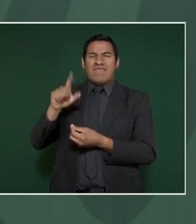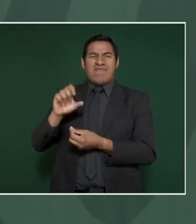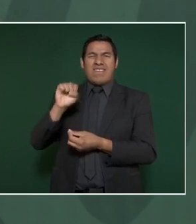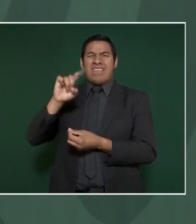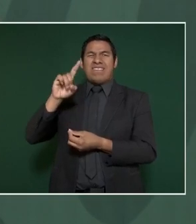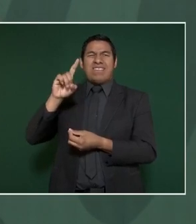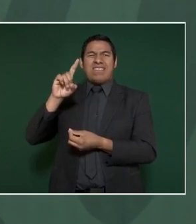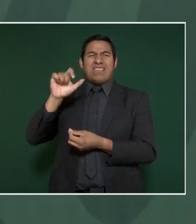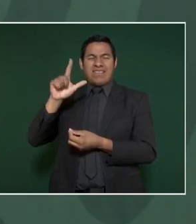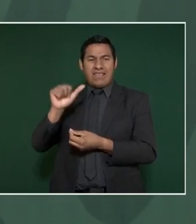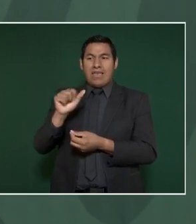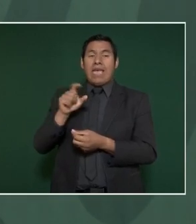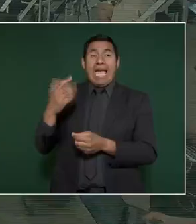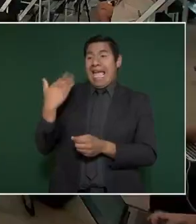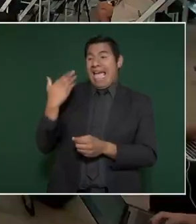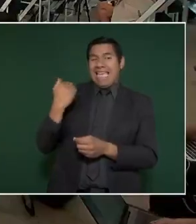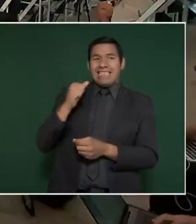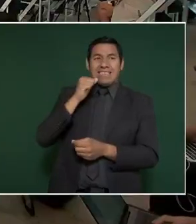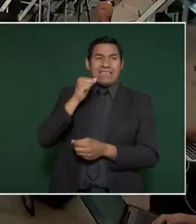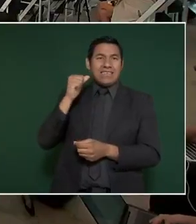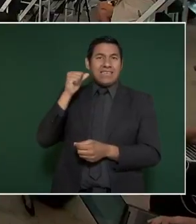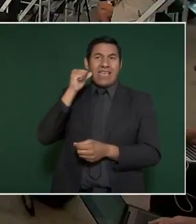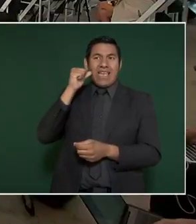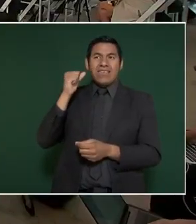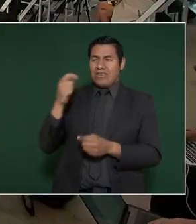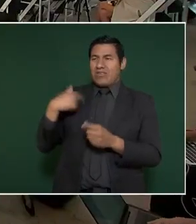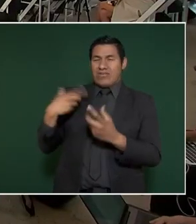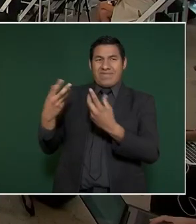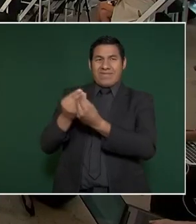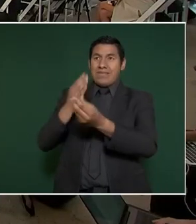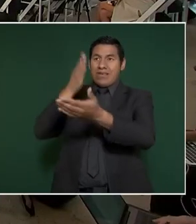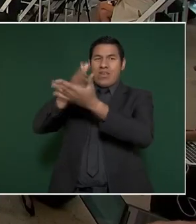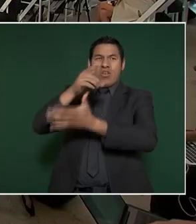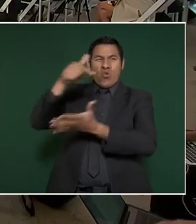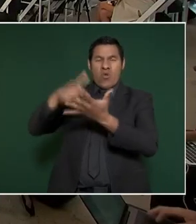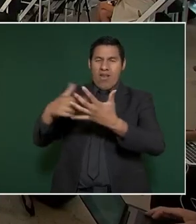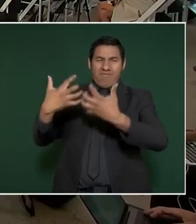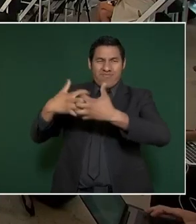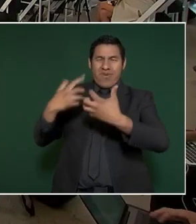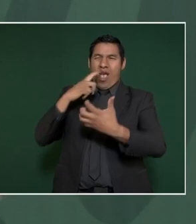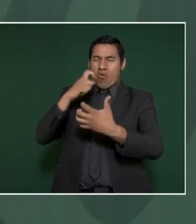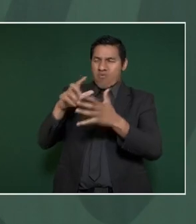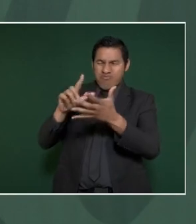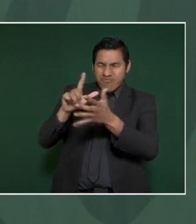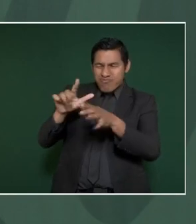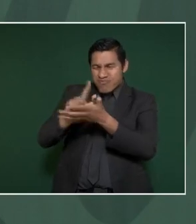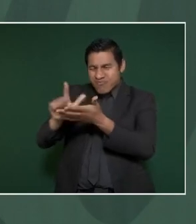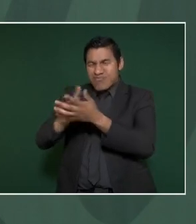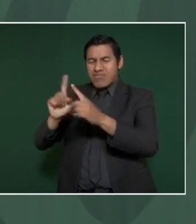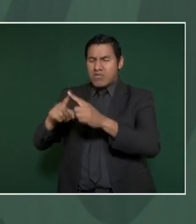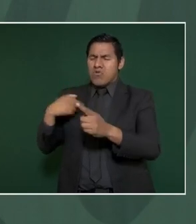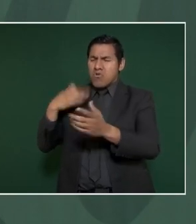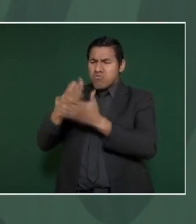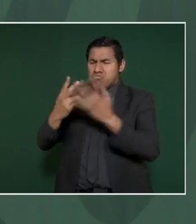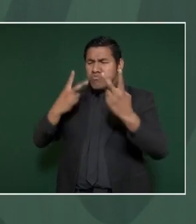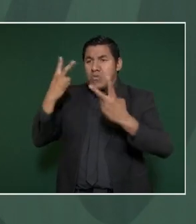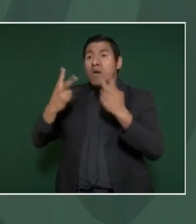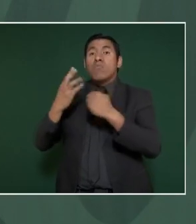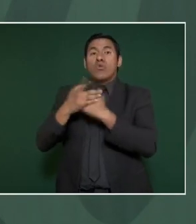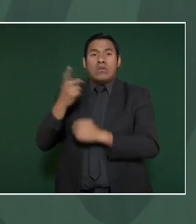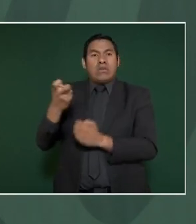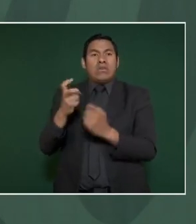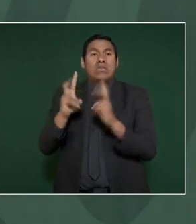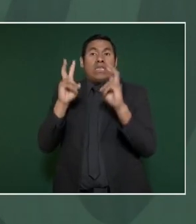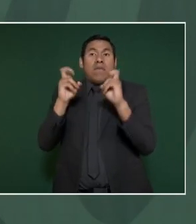incluso ayer mismo estuve con la canciller recorriendo la planta de San Antonio de los buenos porque se ha convertido también como ustedes saben en un tema binacional